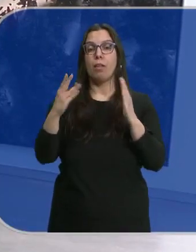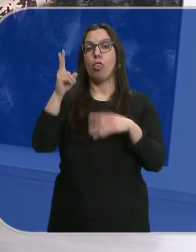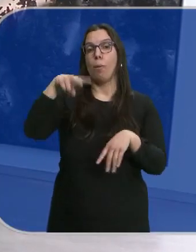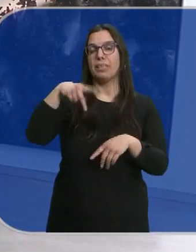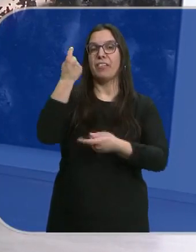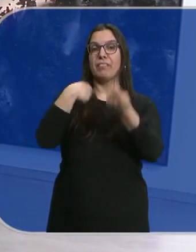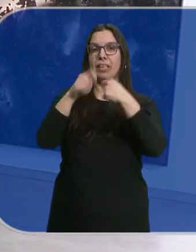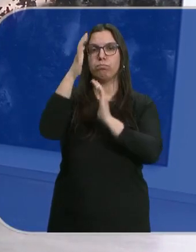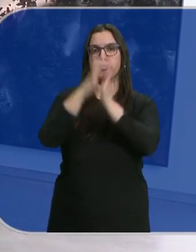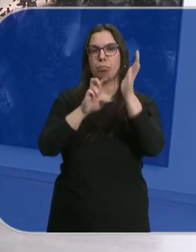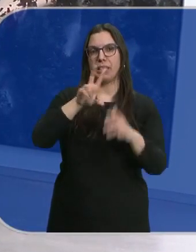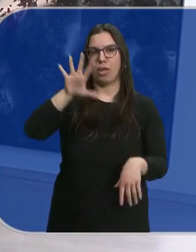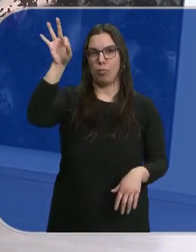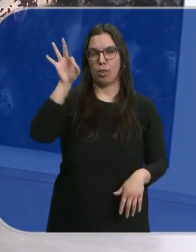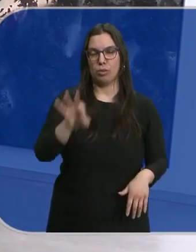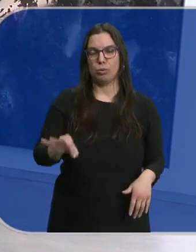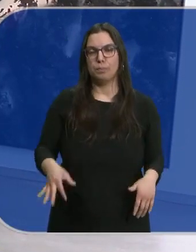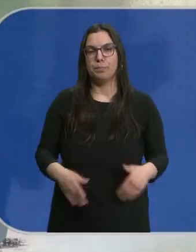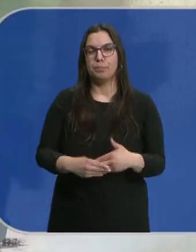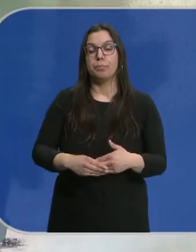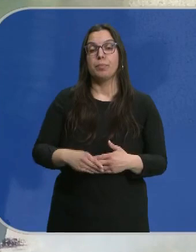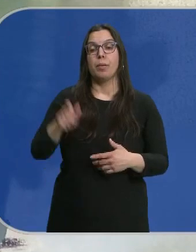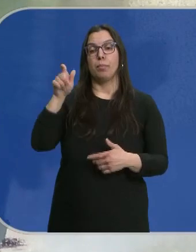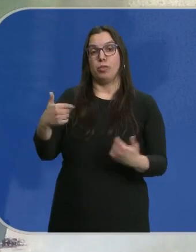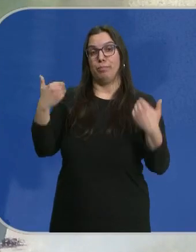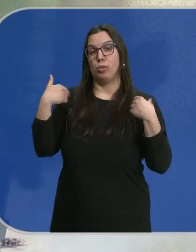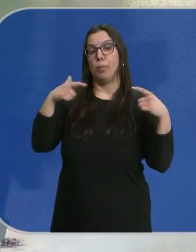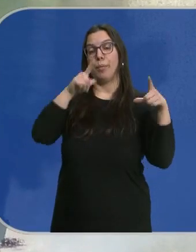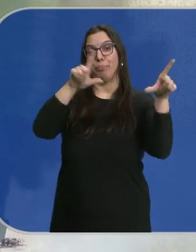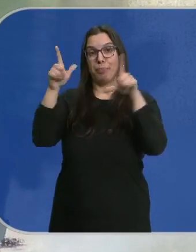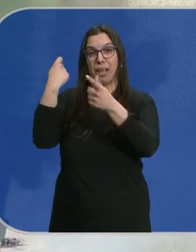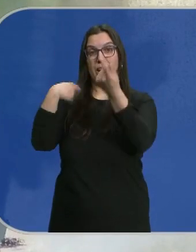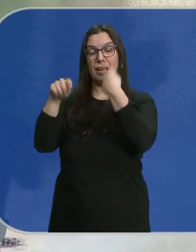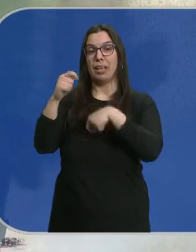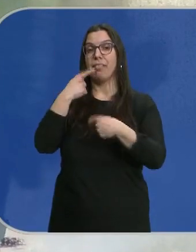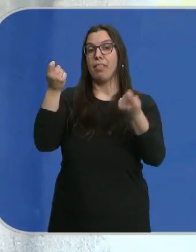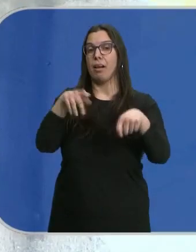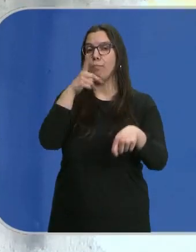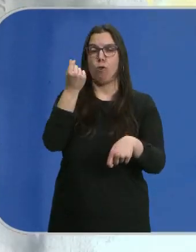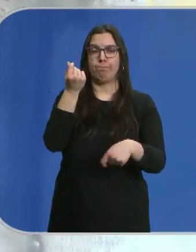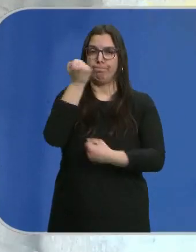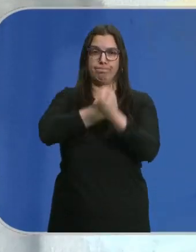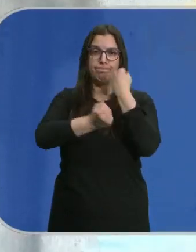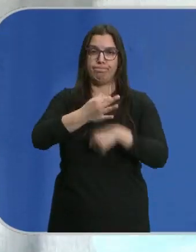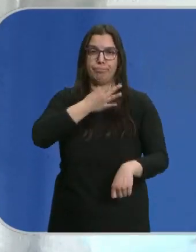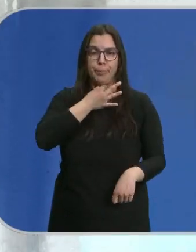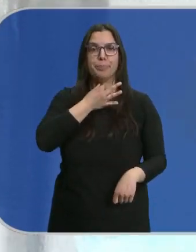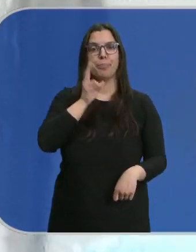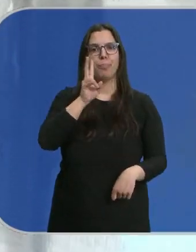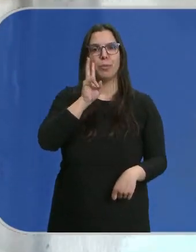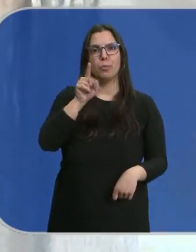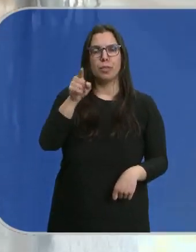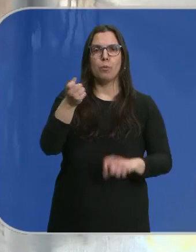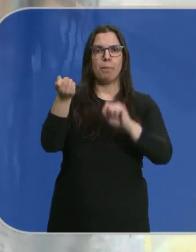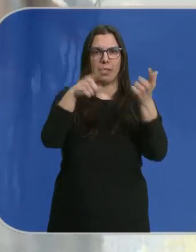a la venta con un descuento del 25%. El promotor de la galería dice que la razón del cierre es económica. Hemos asistido a